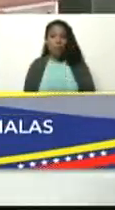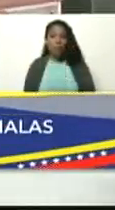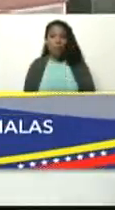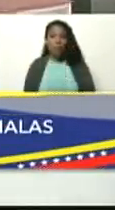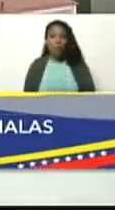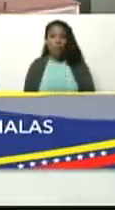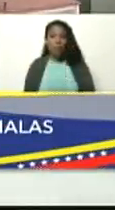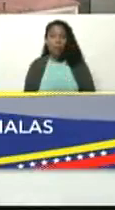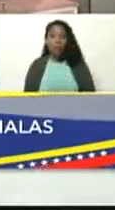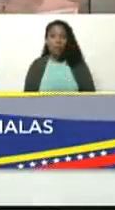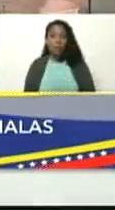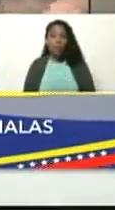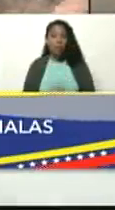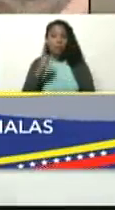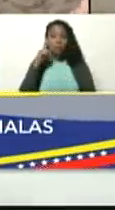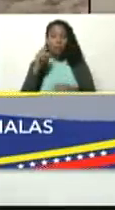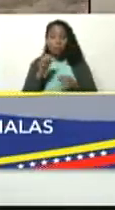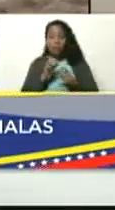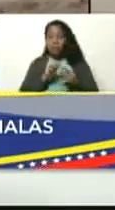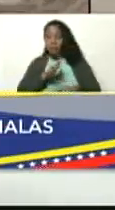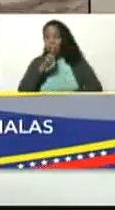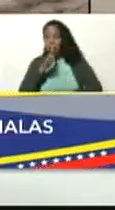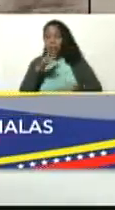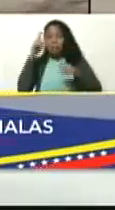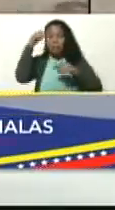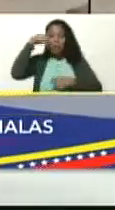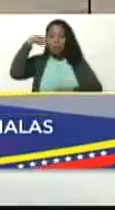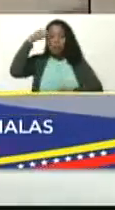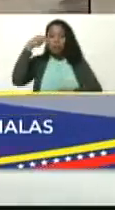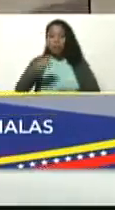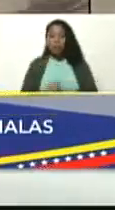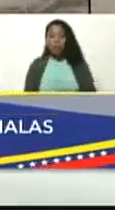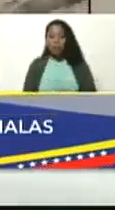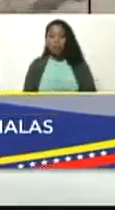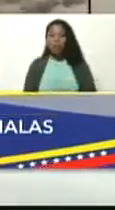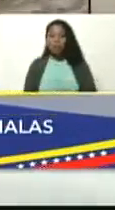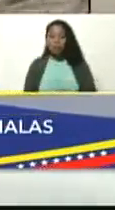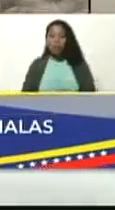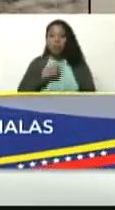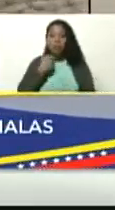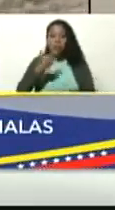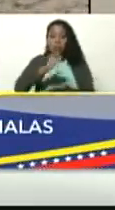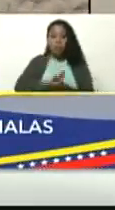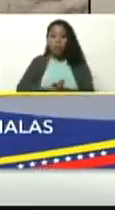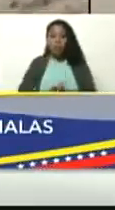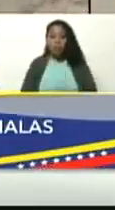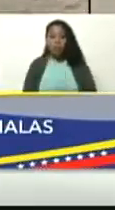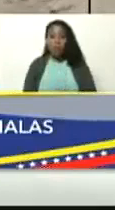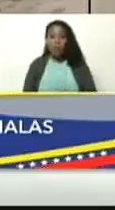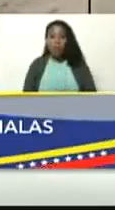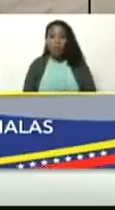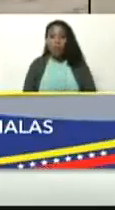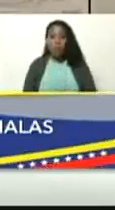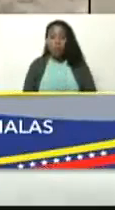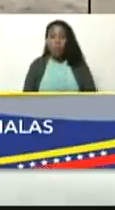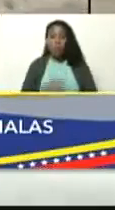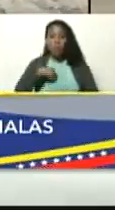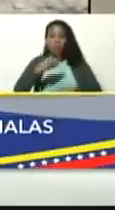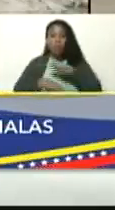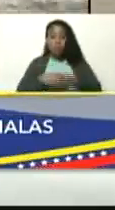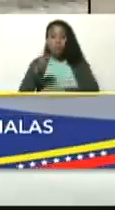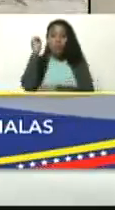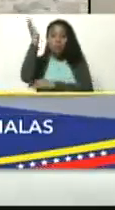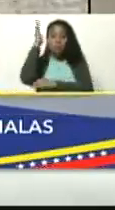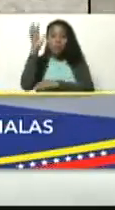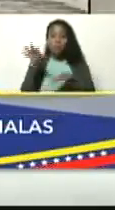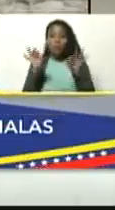Verdaderamente aterrador las imágenes. Yo inmediatamente cuando terminamos la asamblea, yo hice una asamblea